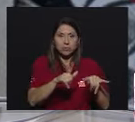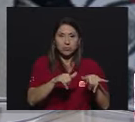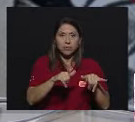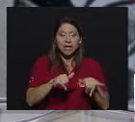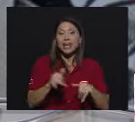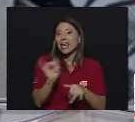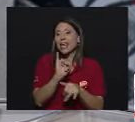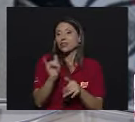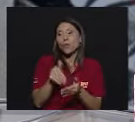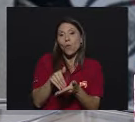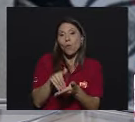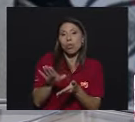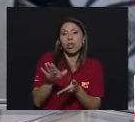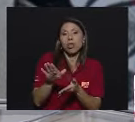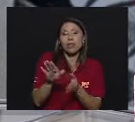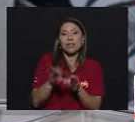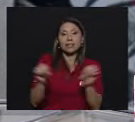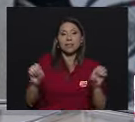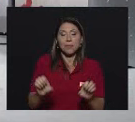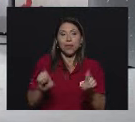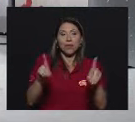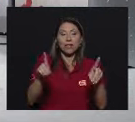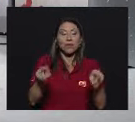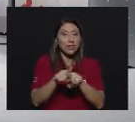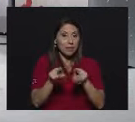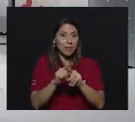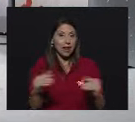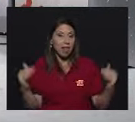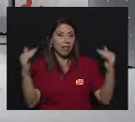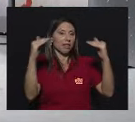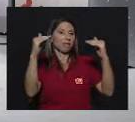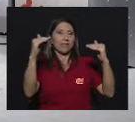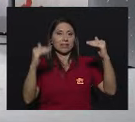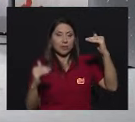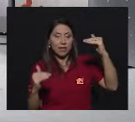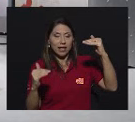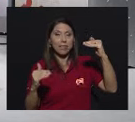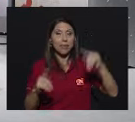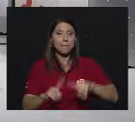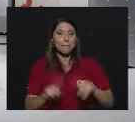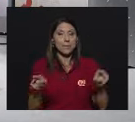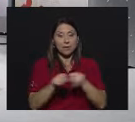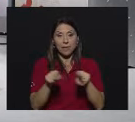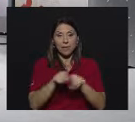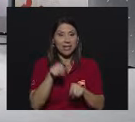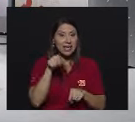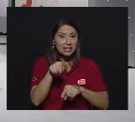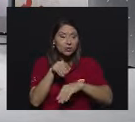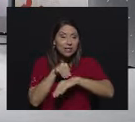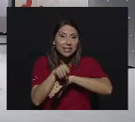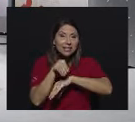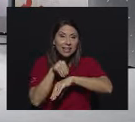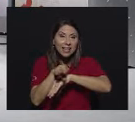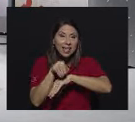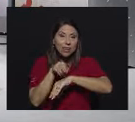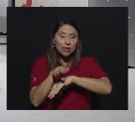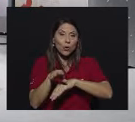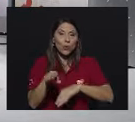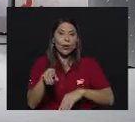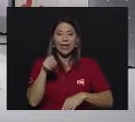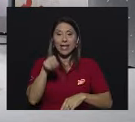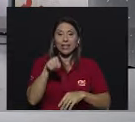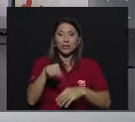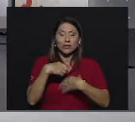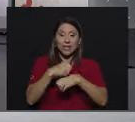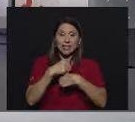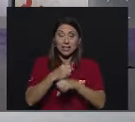exclusión del sistema educativo y de la desigualdad por una u otra razón, ¿verdad? Pero de alguna u otra forma, pues también esto está incidiendo, está llevándonos